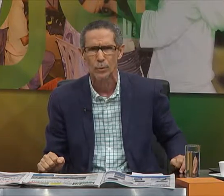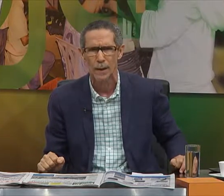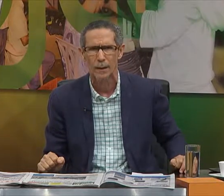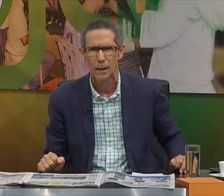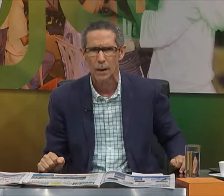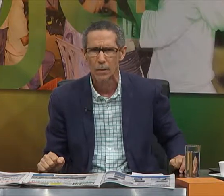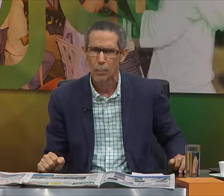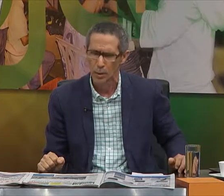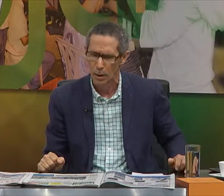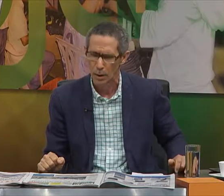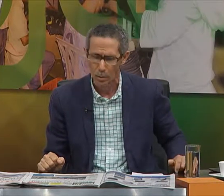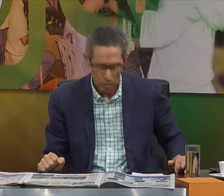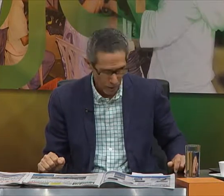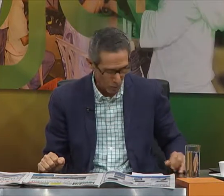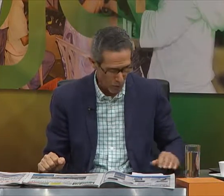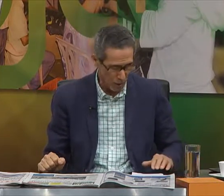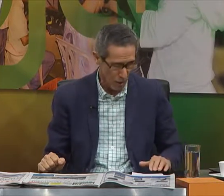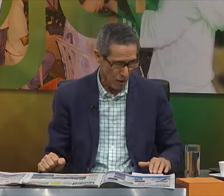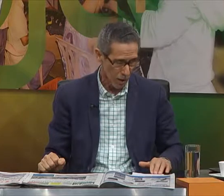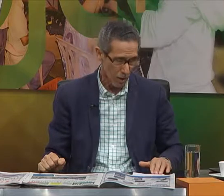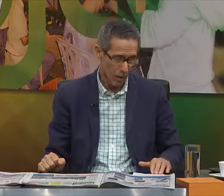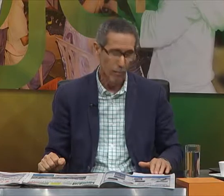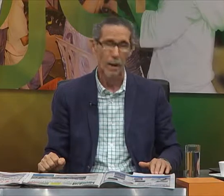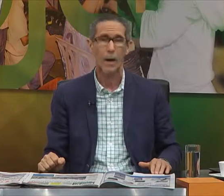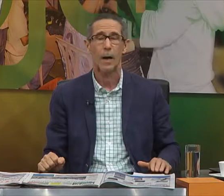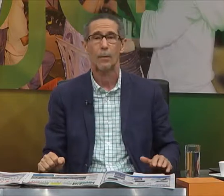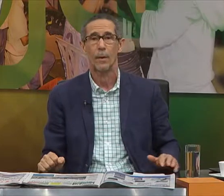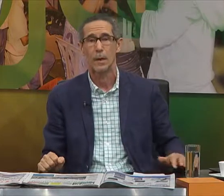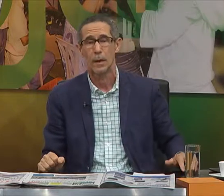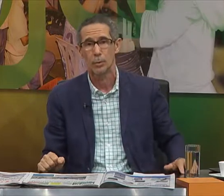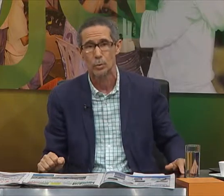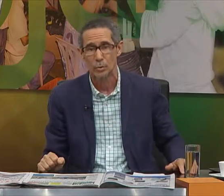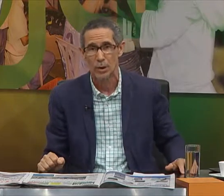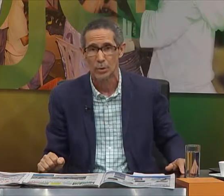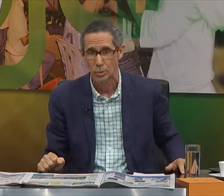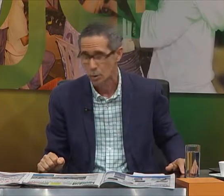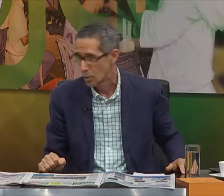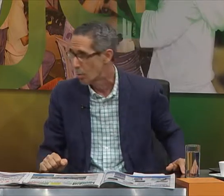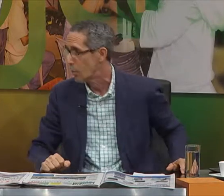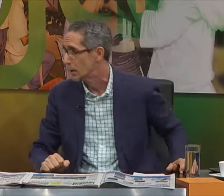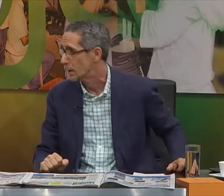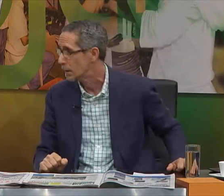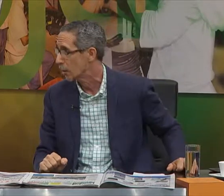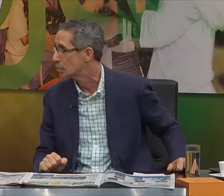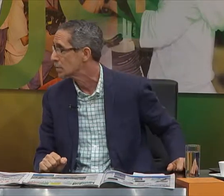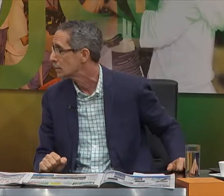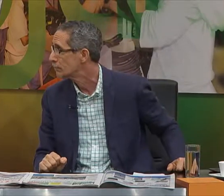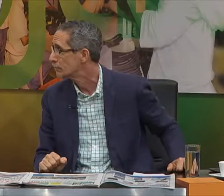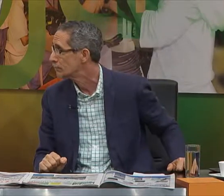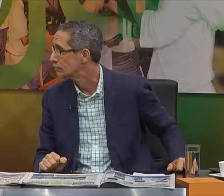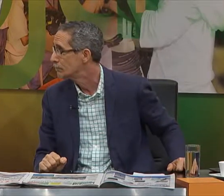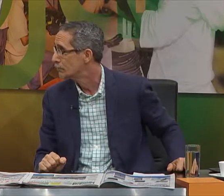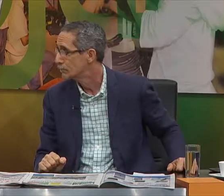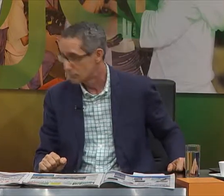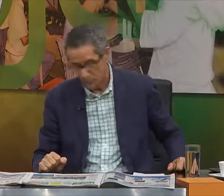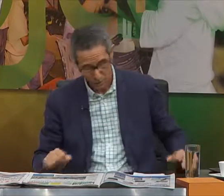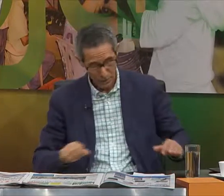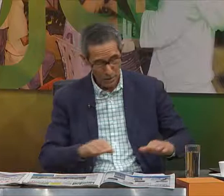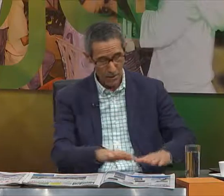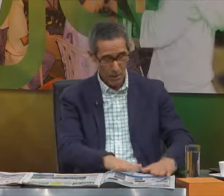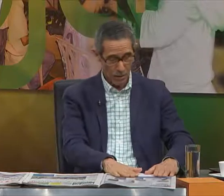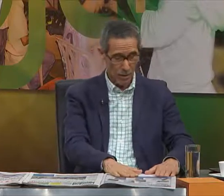importante porque no es cualquiera que le va a venir a estos muchachos con cualquier cosa así es